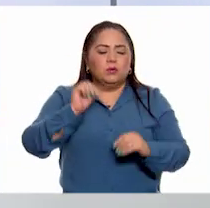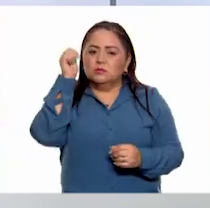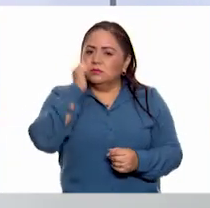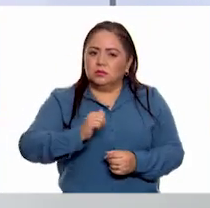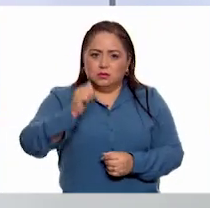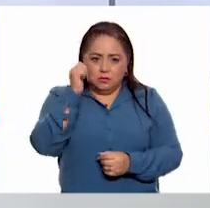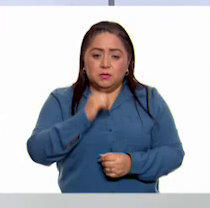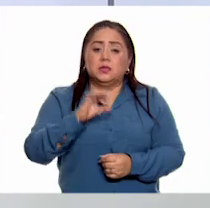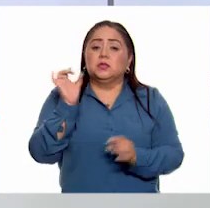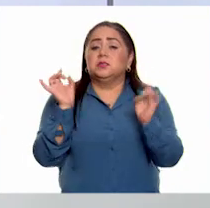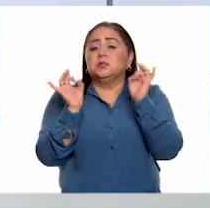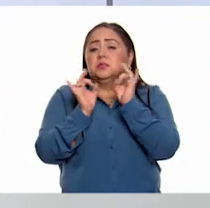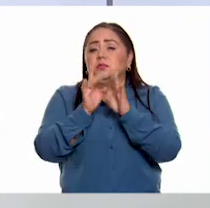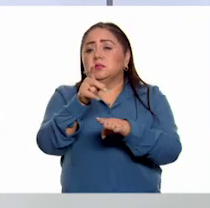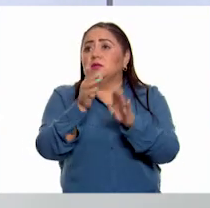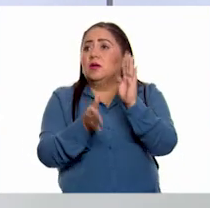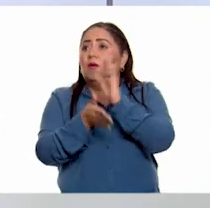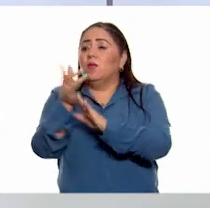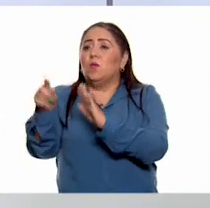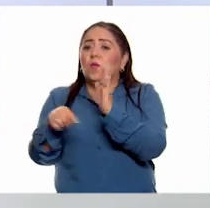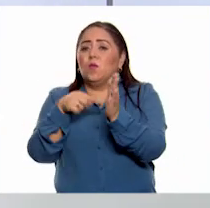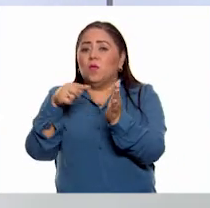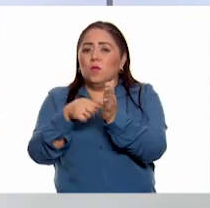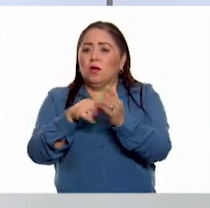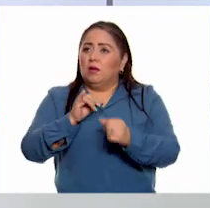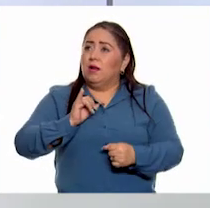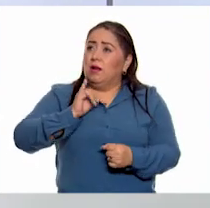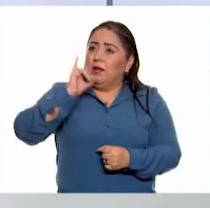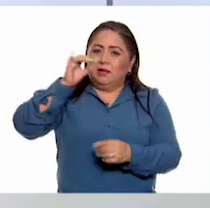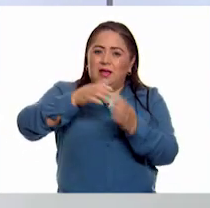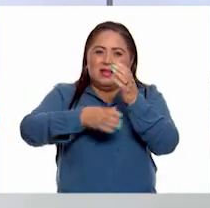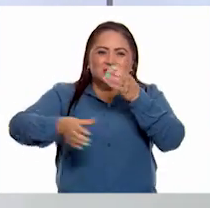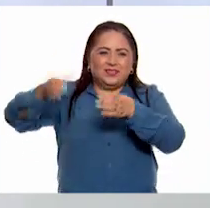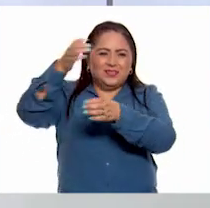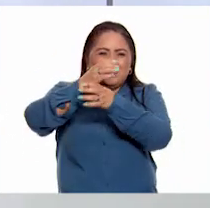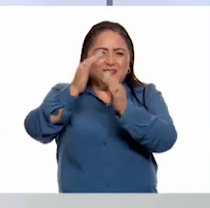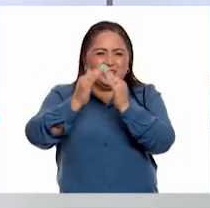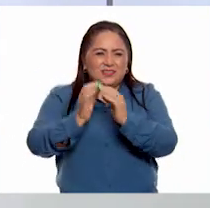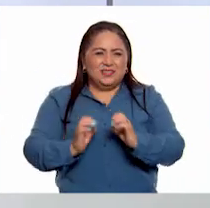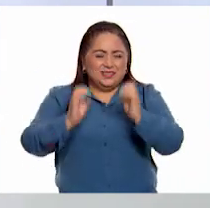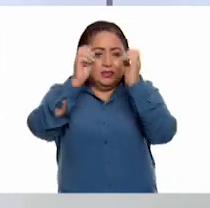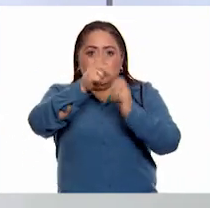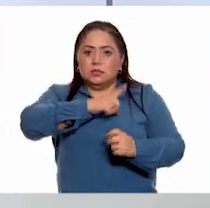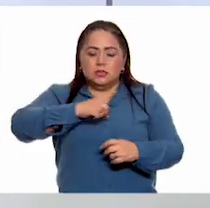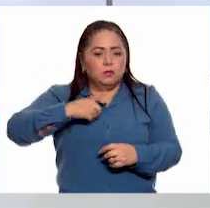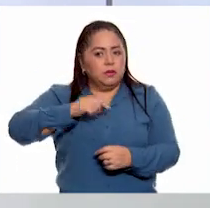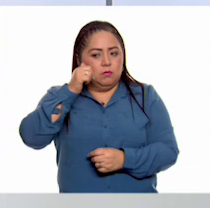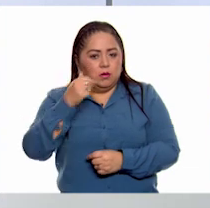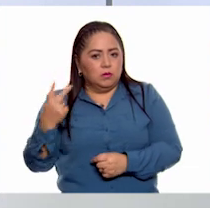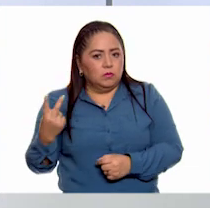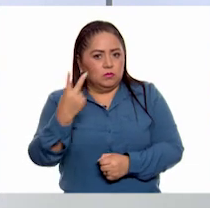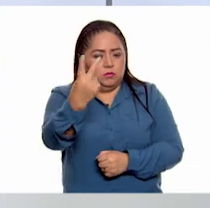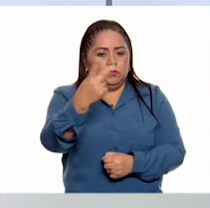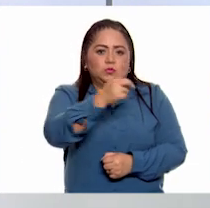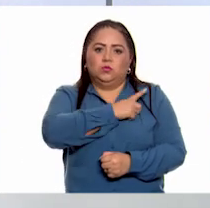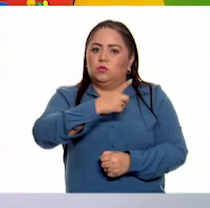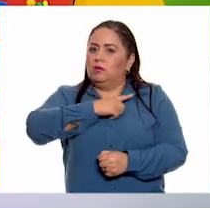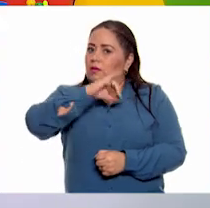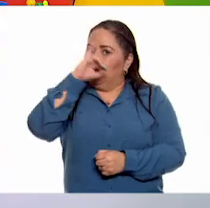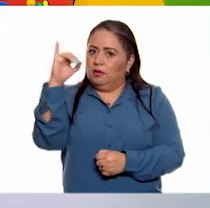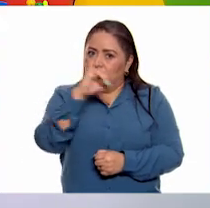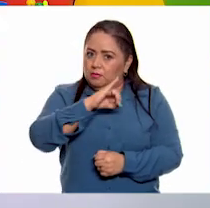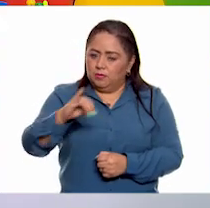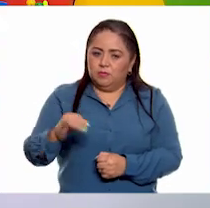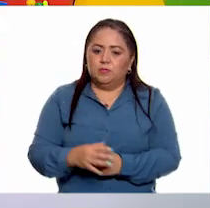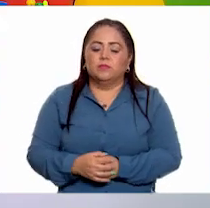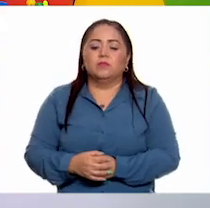siempre. Y si tienes que ir a un lugar alto como la azotea de tu casa, siempre ve acompañada de un adulto.